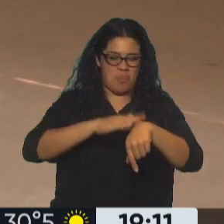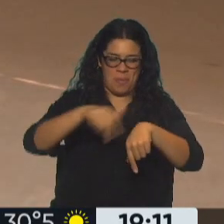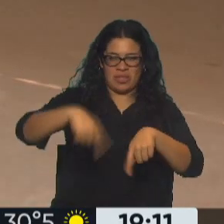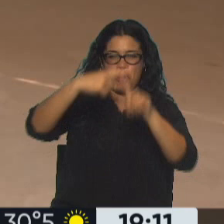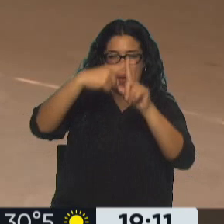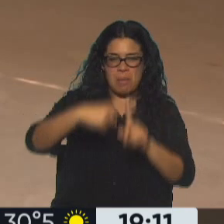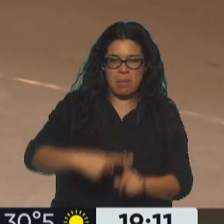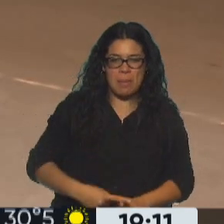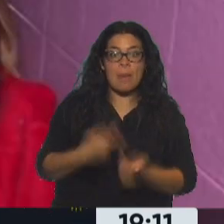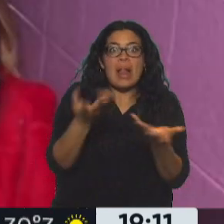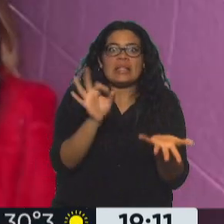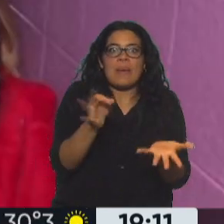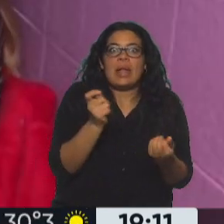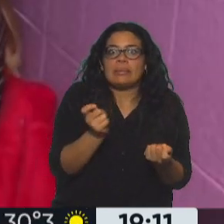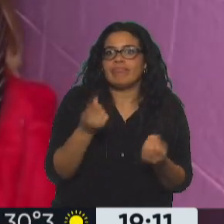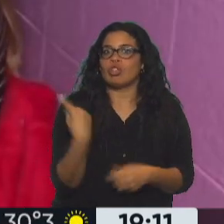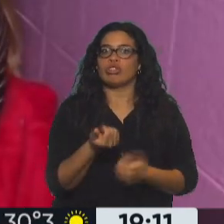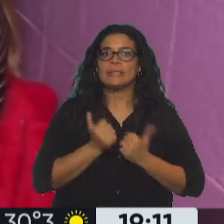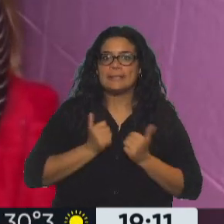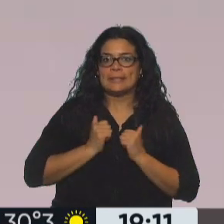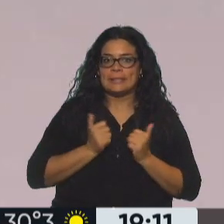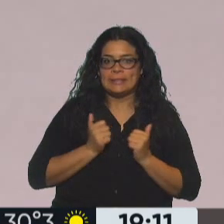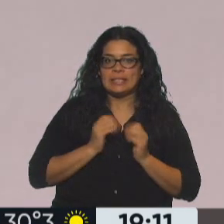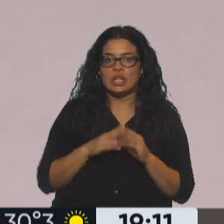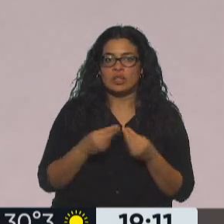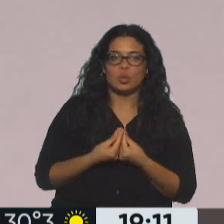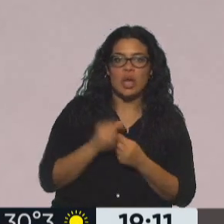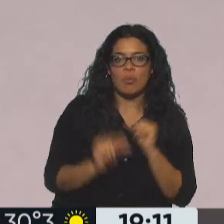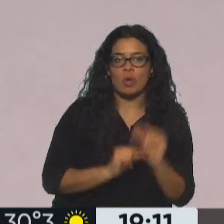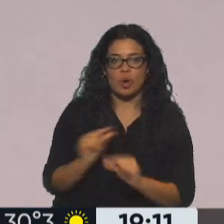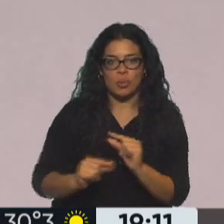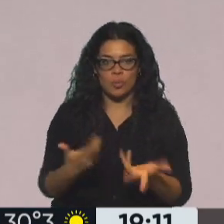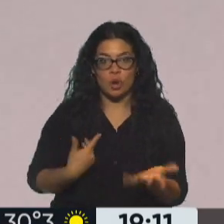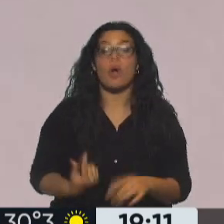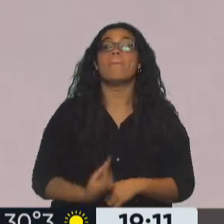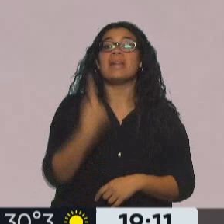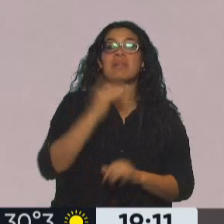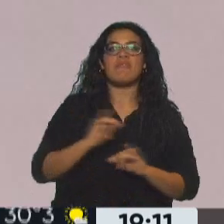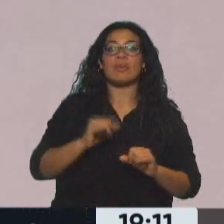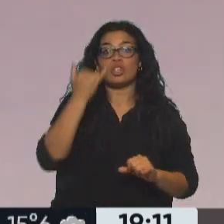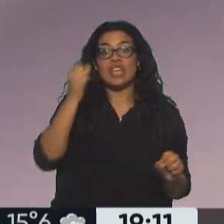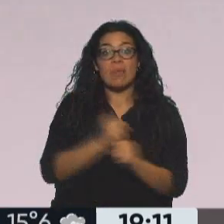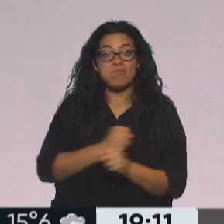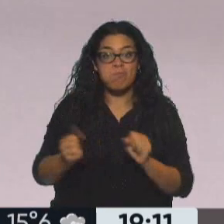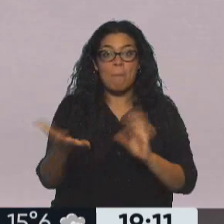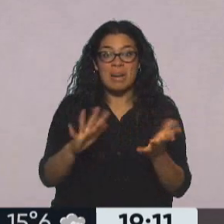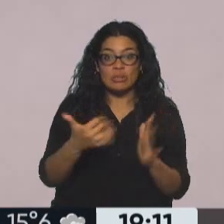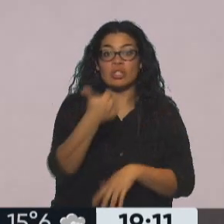muy a la expectativa de los números. El primer dato que se conoce es que la concurrencia fue de aproximadamente